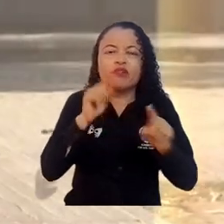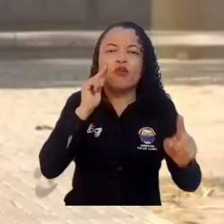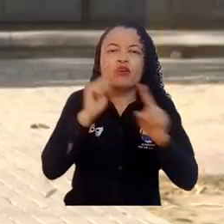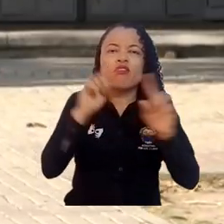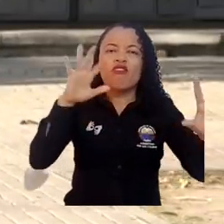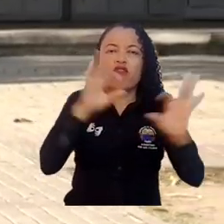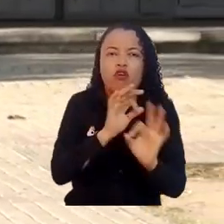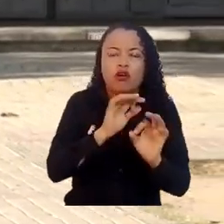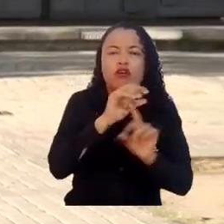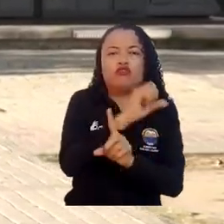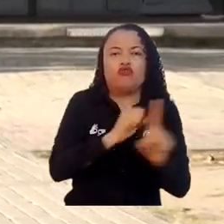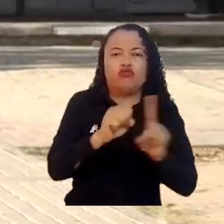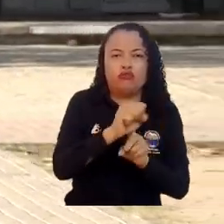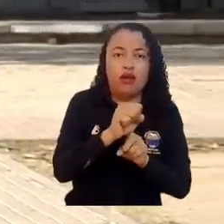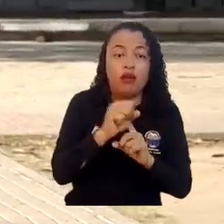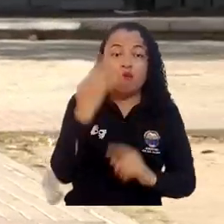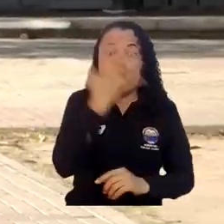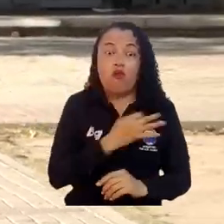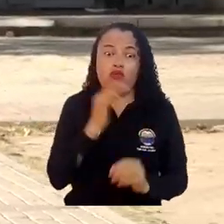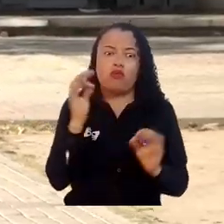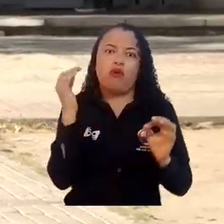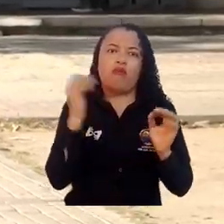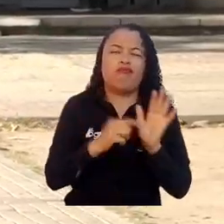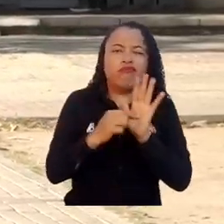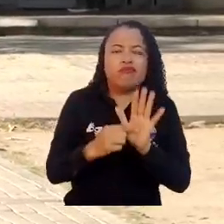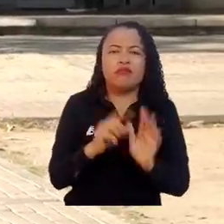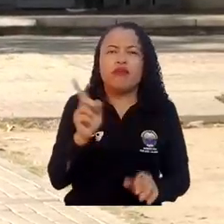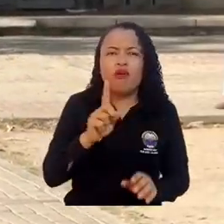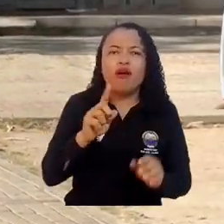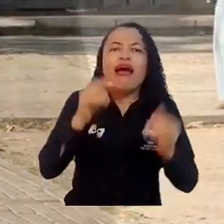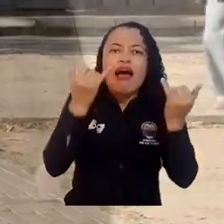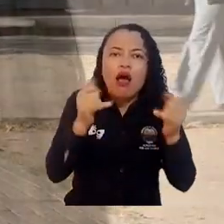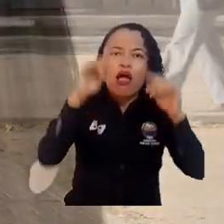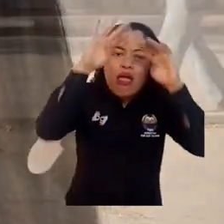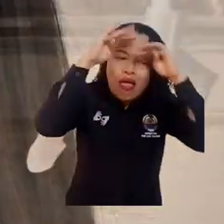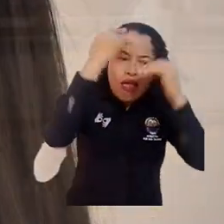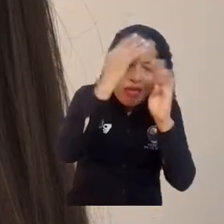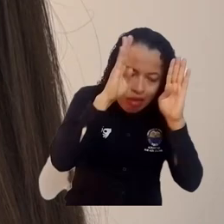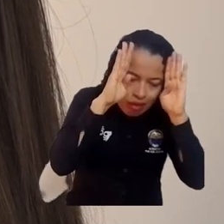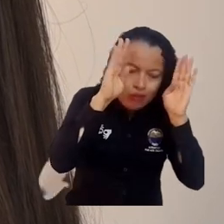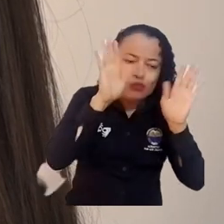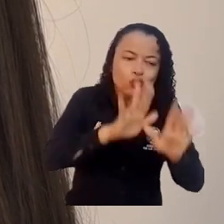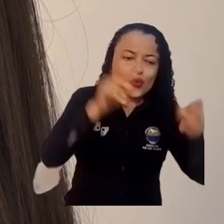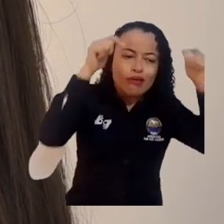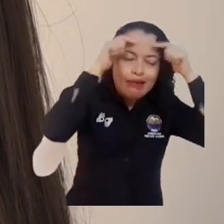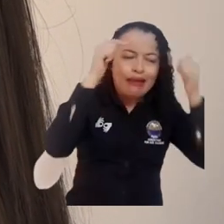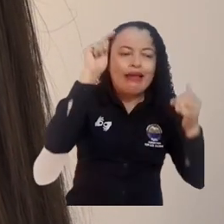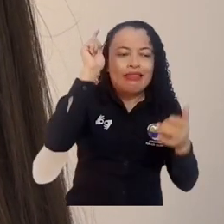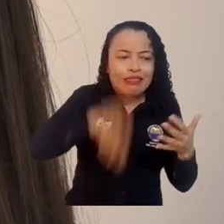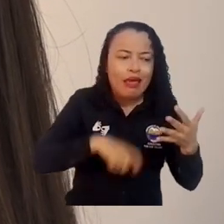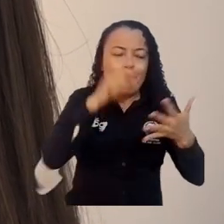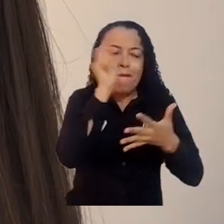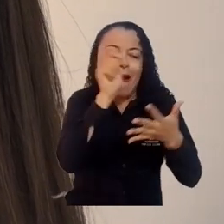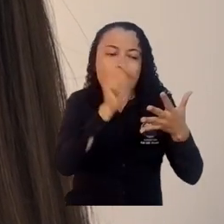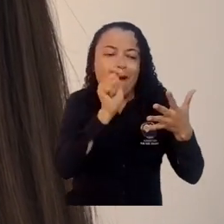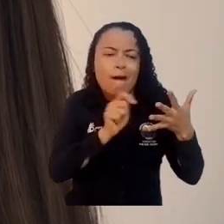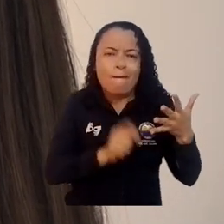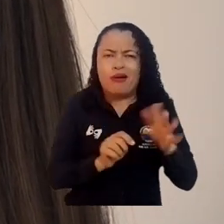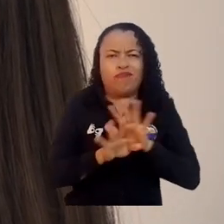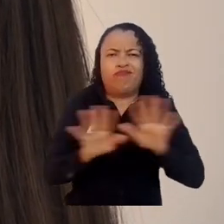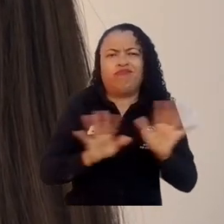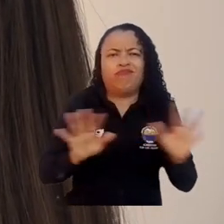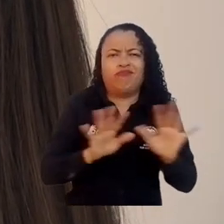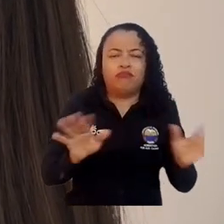Es un concurso que se enfoca en lo social más que en la belleza. Es como romper el estereotipo de que las reinas tienen que cumplir con